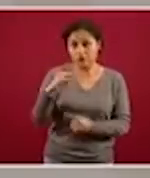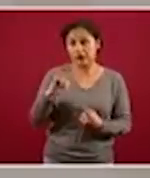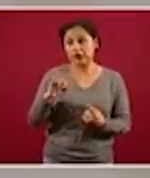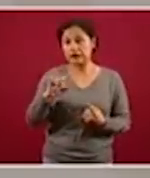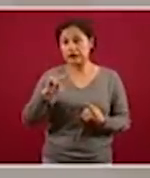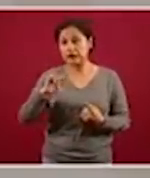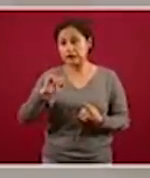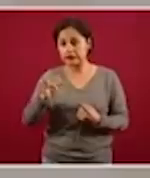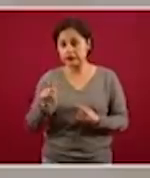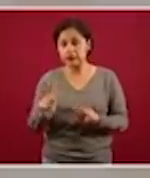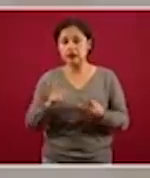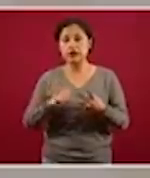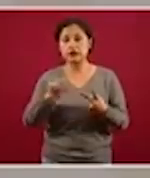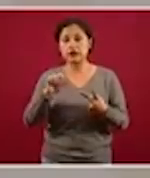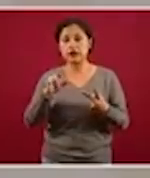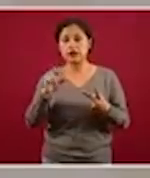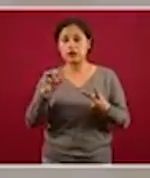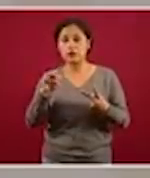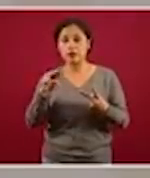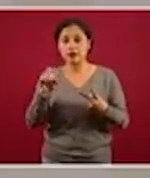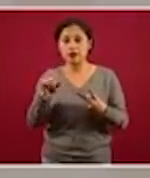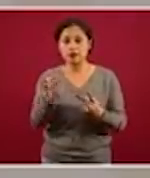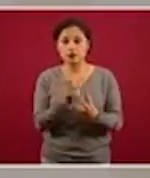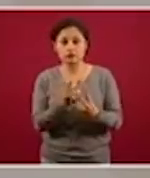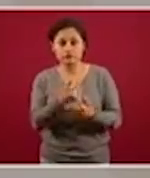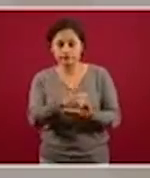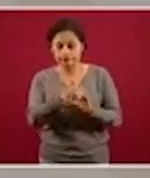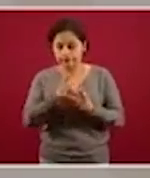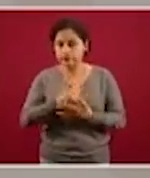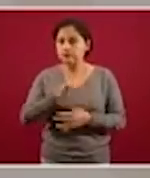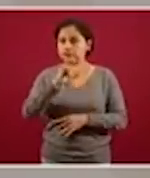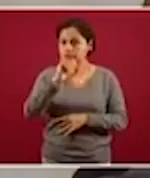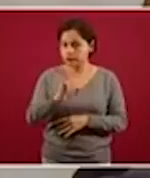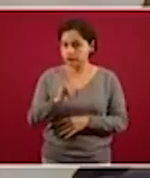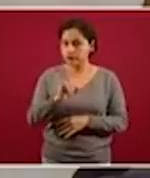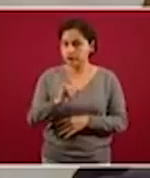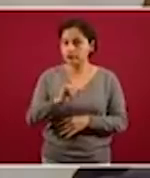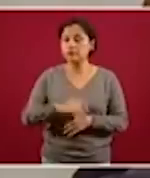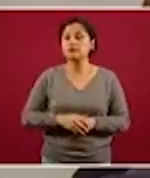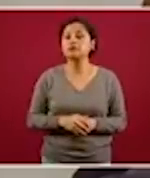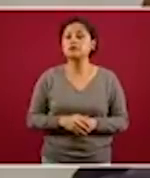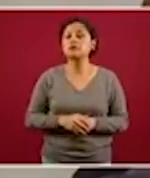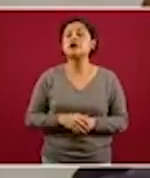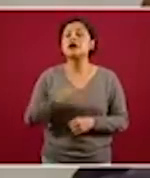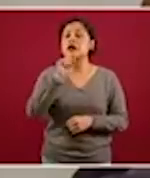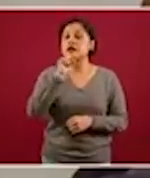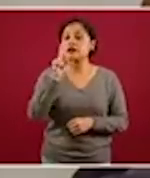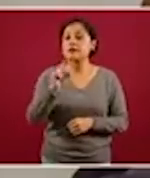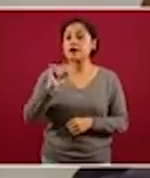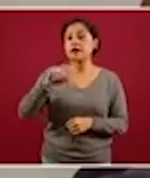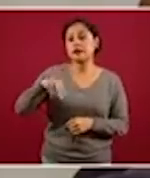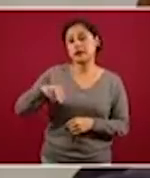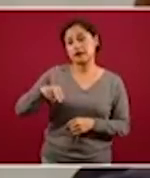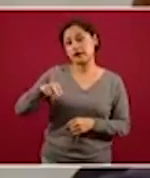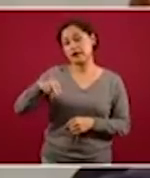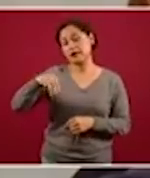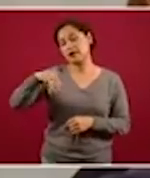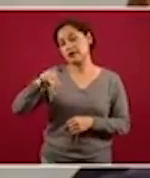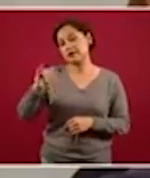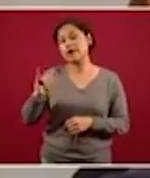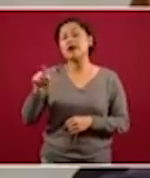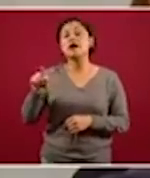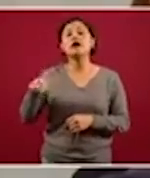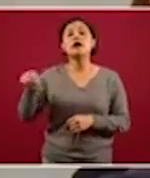Aeroméxico principalmente. Hemos contado con el respaldo del Instituto Nacional de Migración, que ha contratado